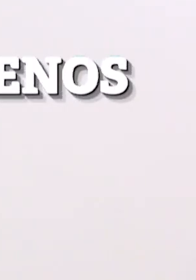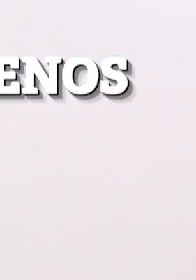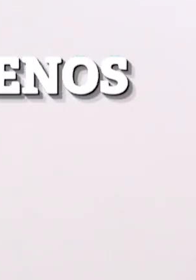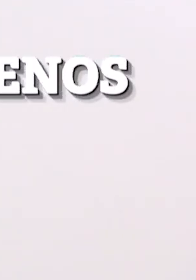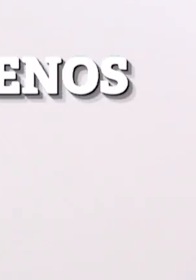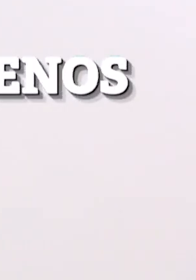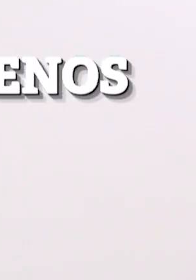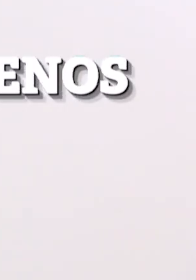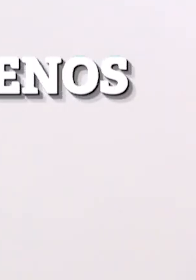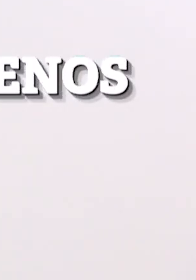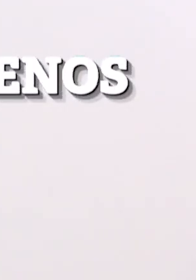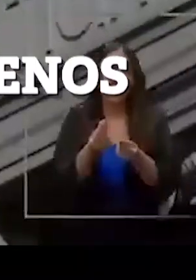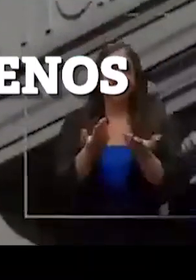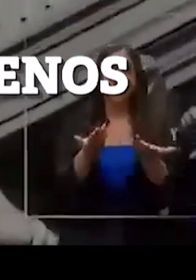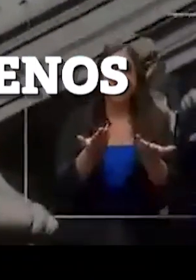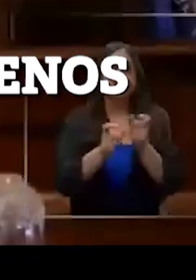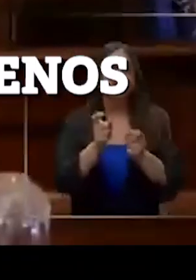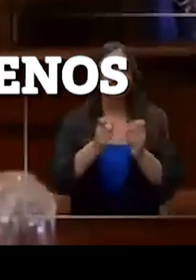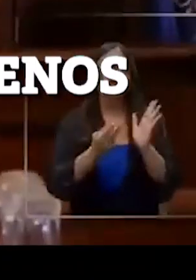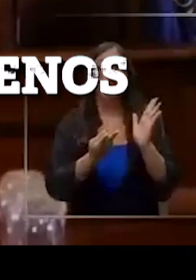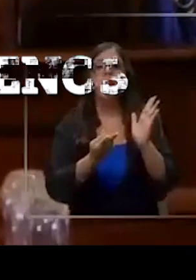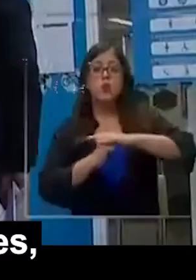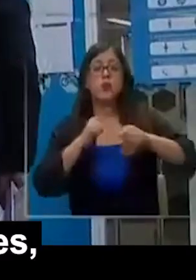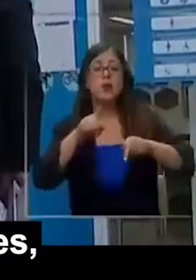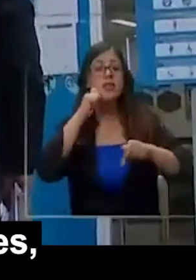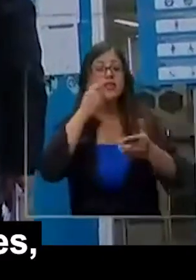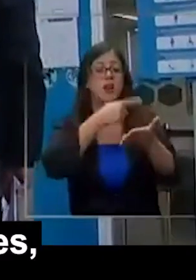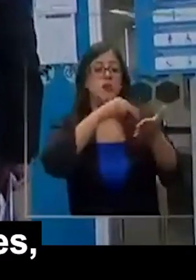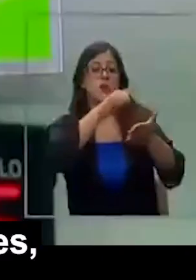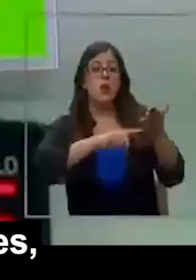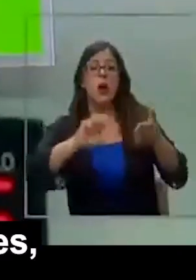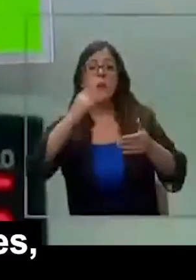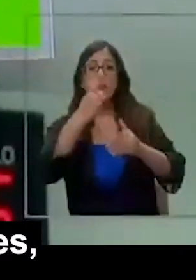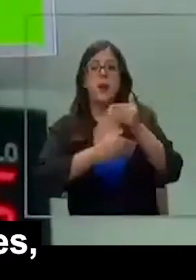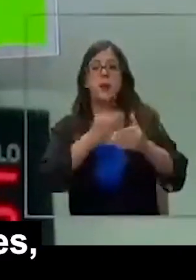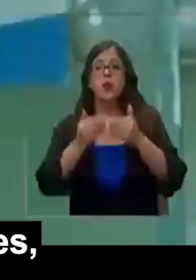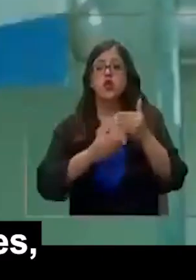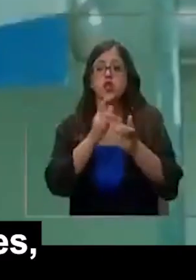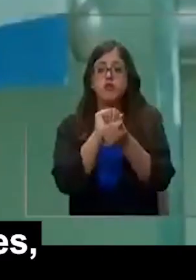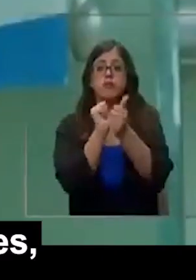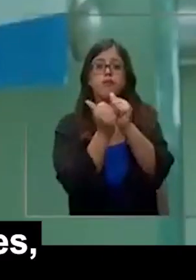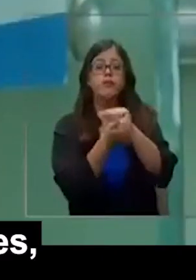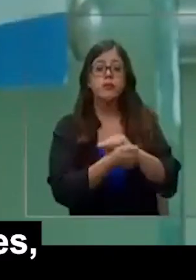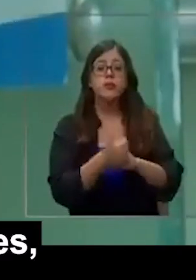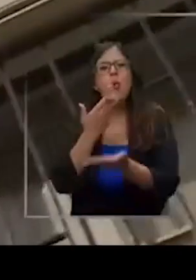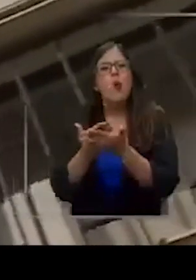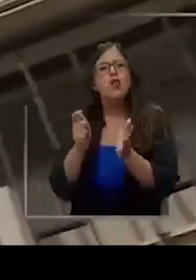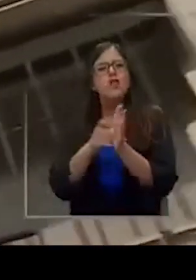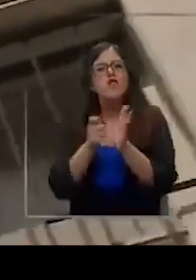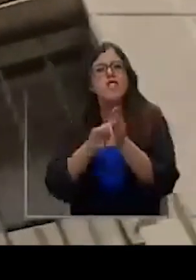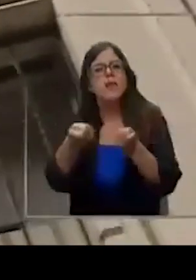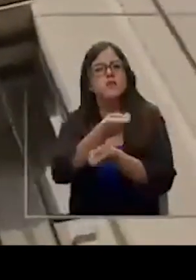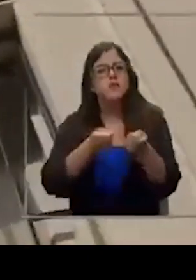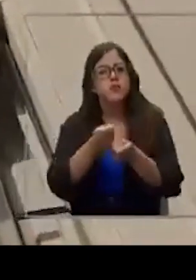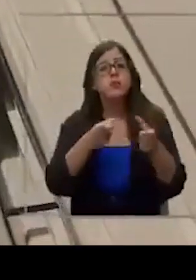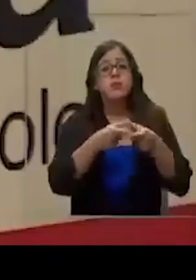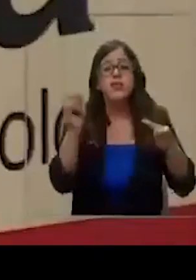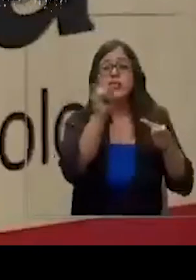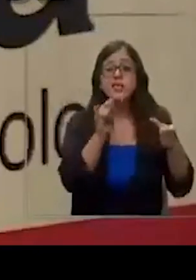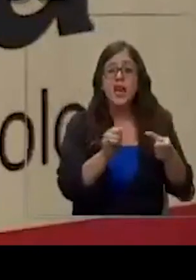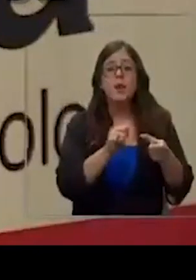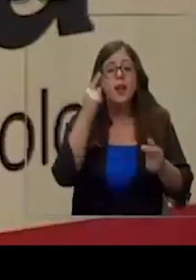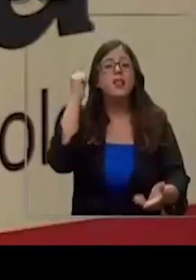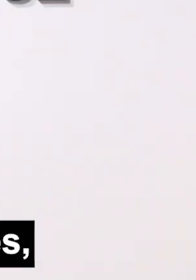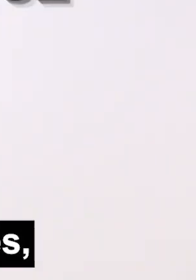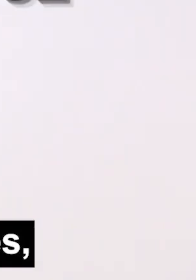Hoy, un fallo de la Corte Suprema que obliga a las ISAPRES a hacer una masiva devolución de dinero a muchos de sus clientes tiene al sistema de salud chileno